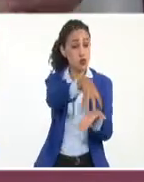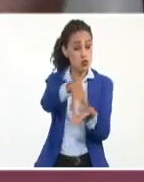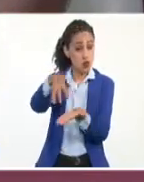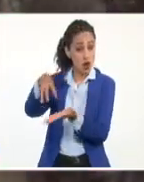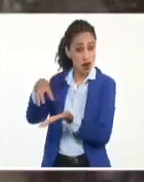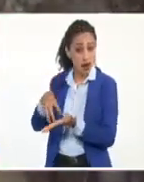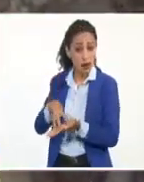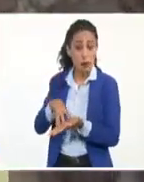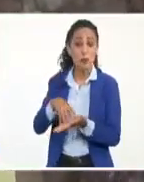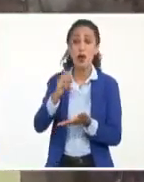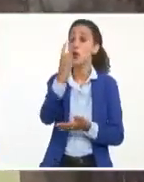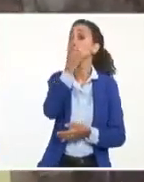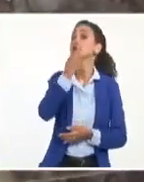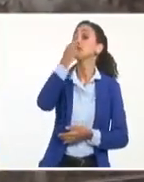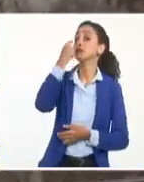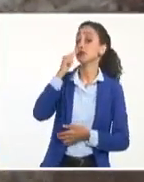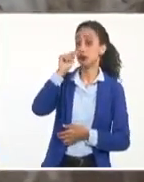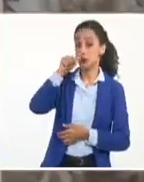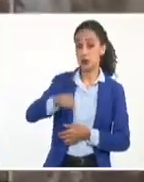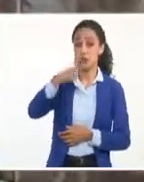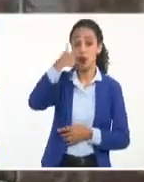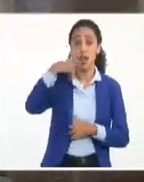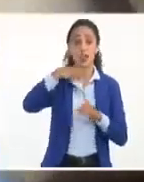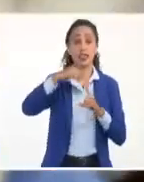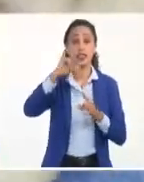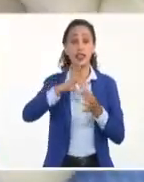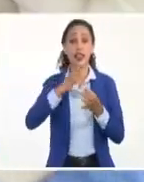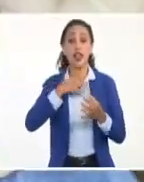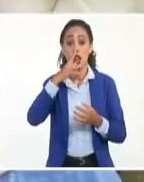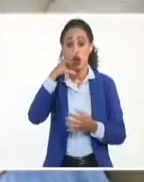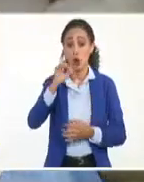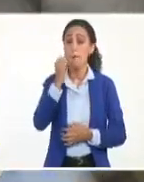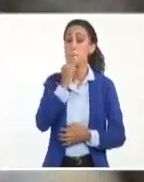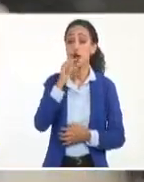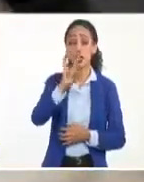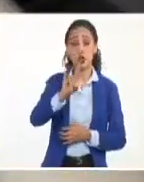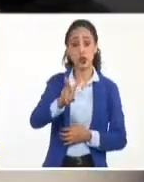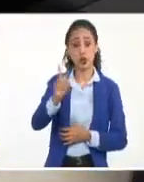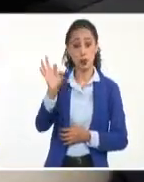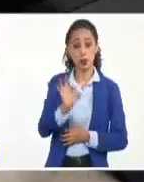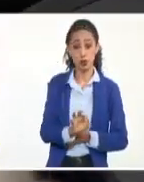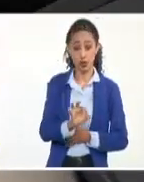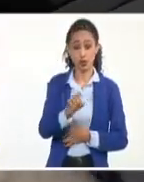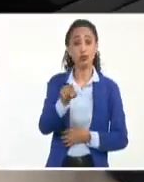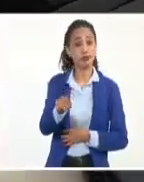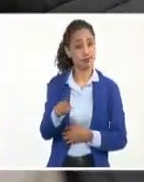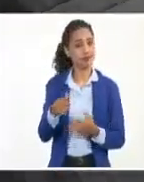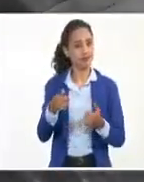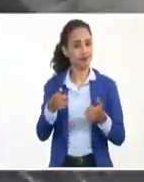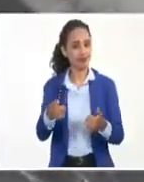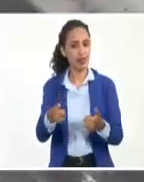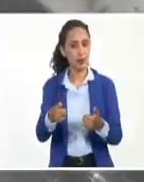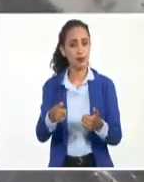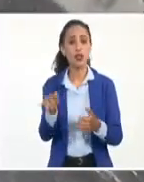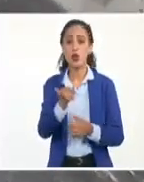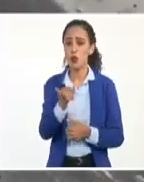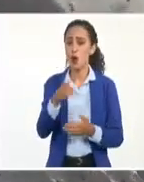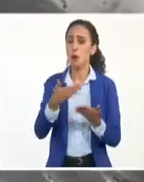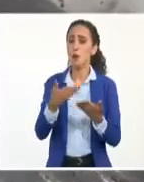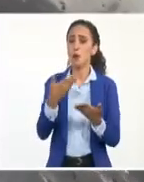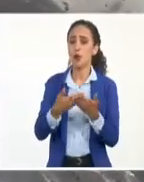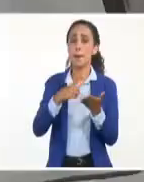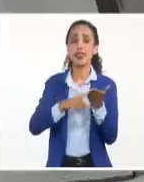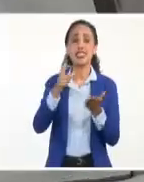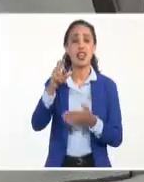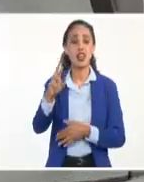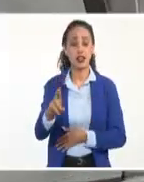de antígenos, el cual ha sido validado con más del 92% de concordancia con los exámenes PCR. Portal Miranda anunció los